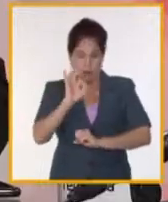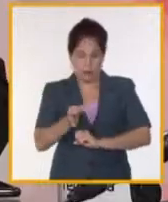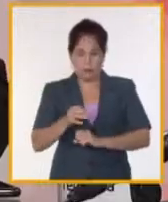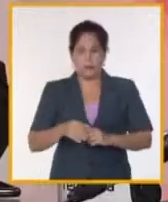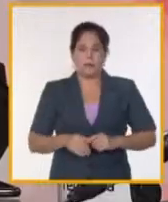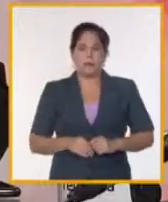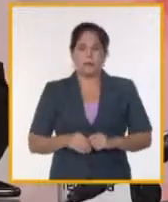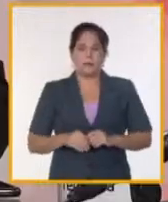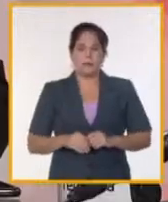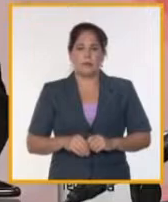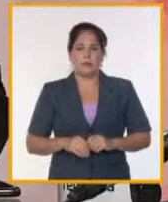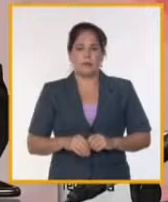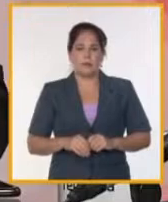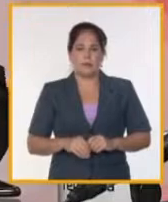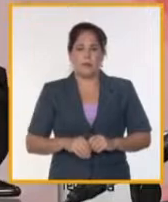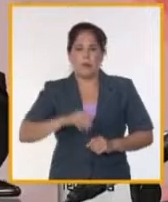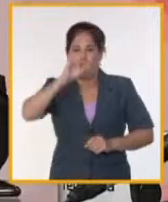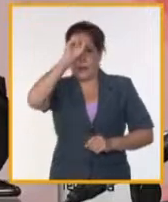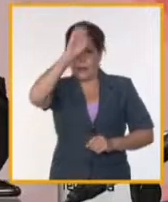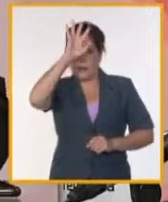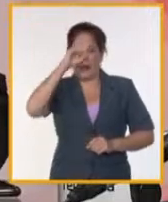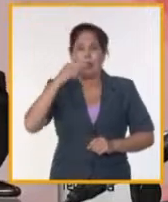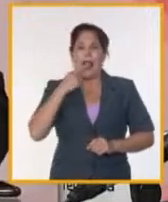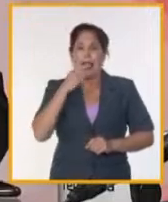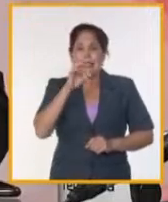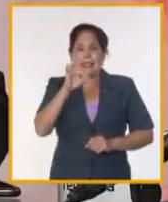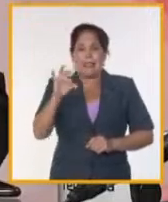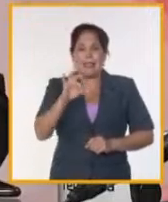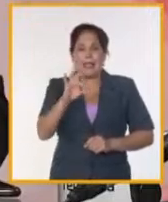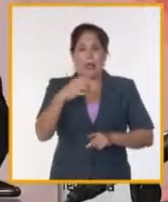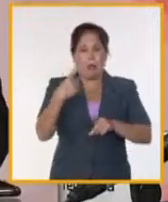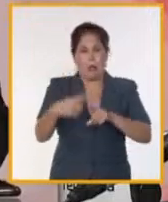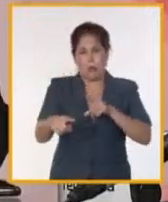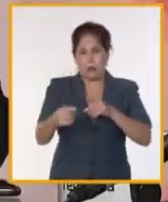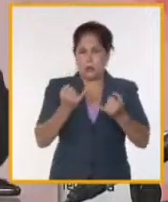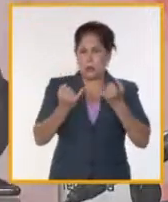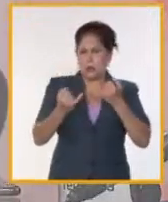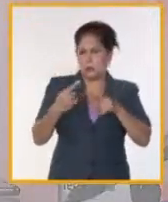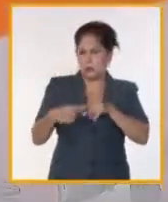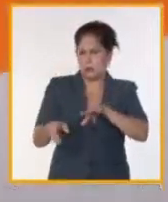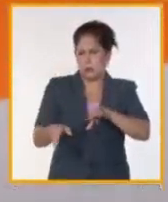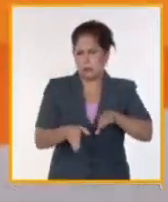mesa redonda sobre la minería, la sal y otros temas de interés para ustedes.